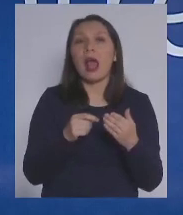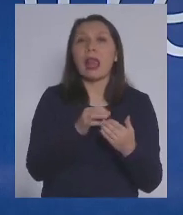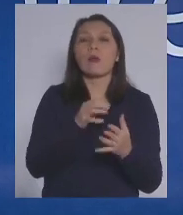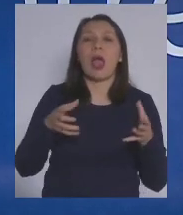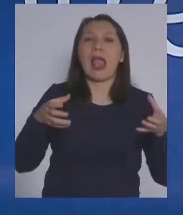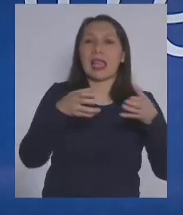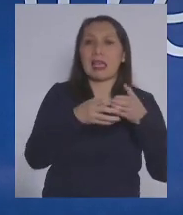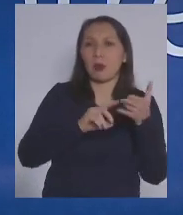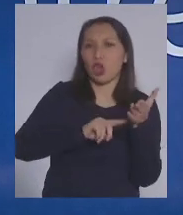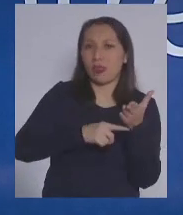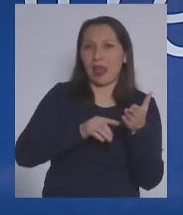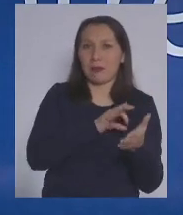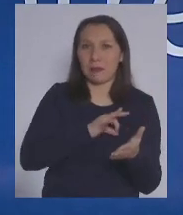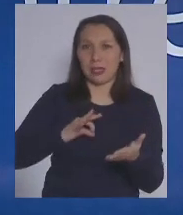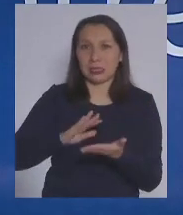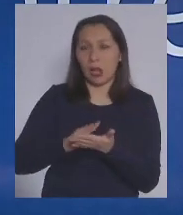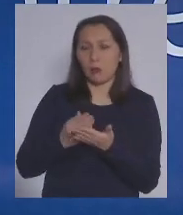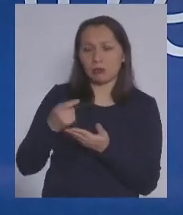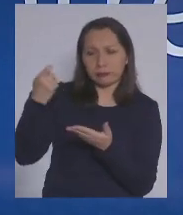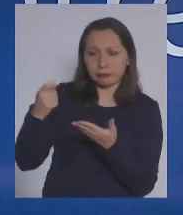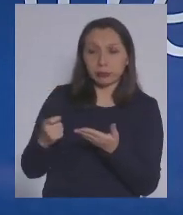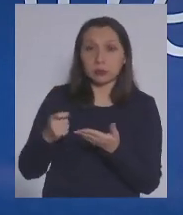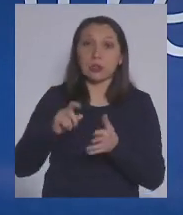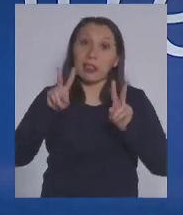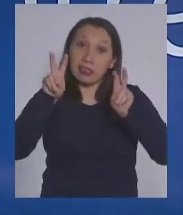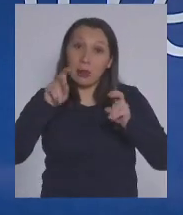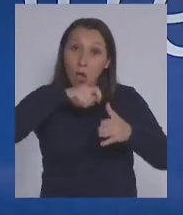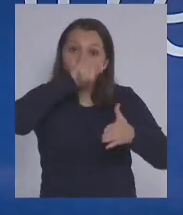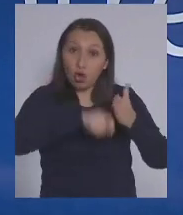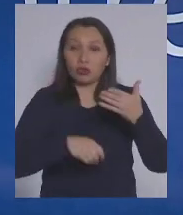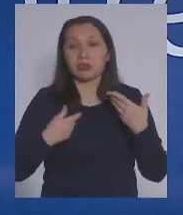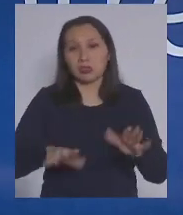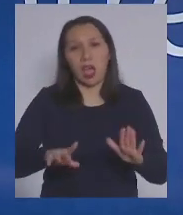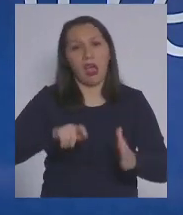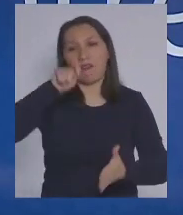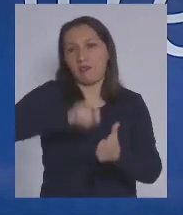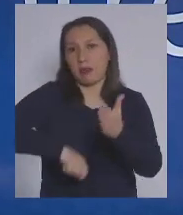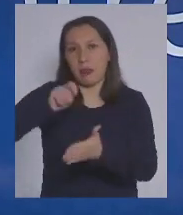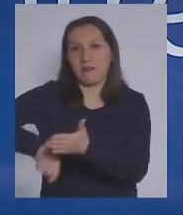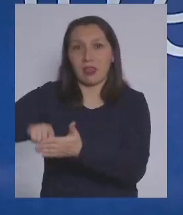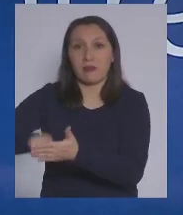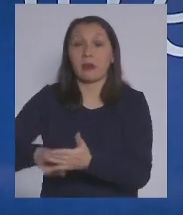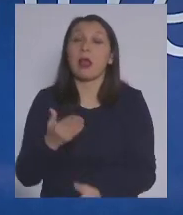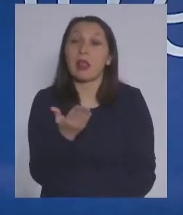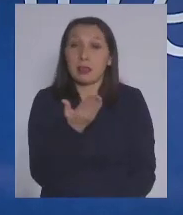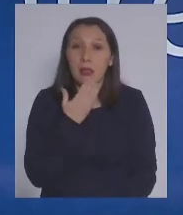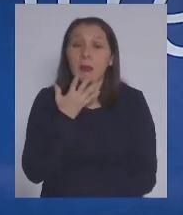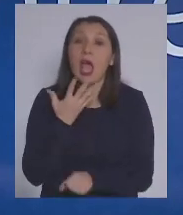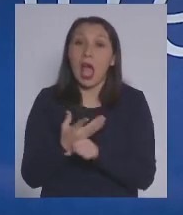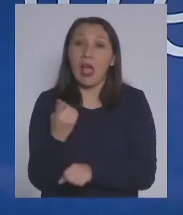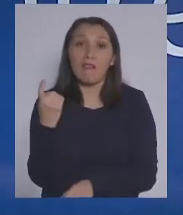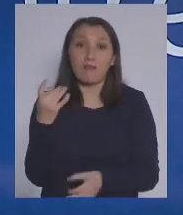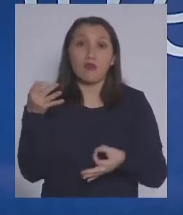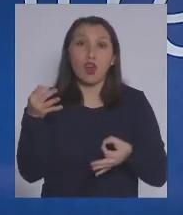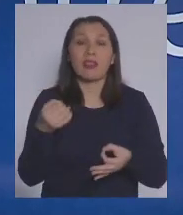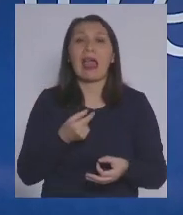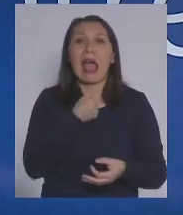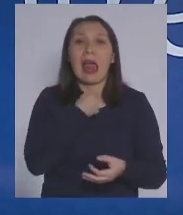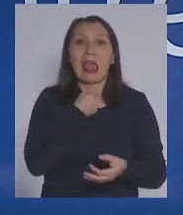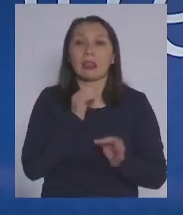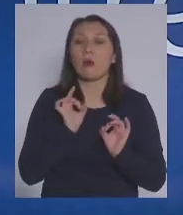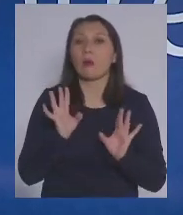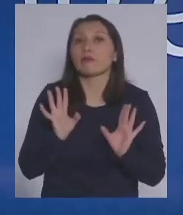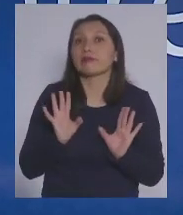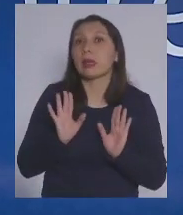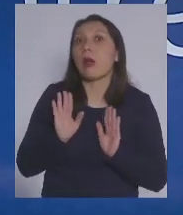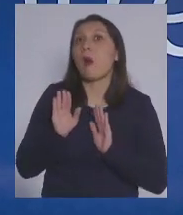de salud y en cuanto a los contratos eso están firmados y también existen boletas de garantía que respaldan